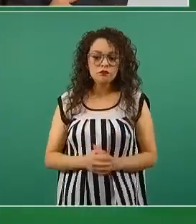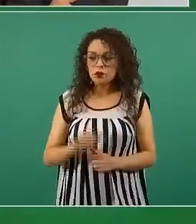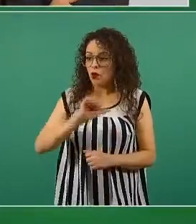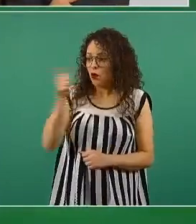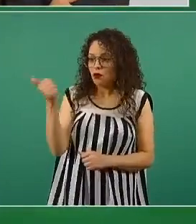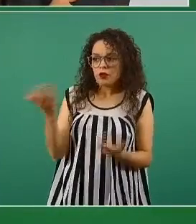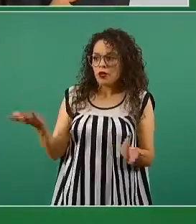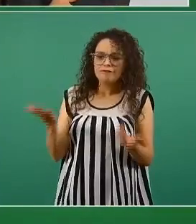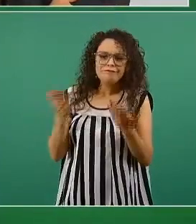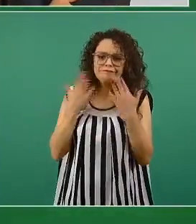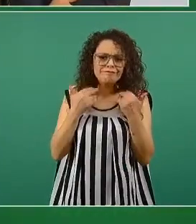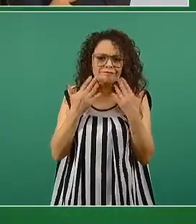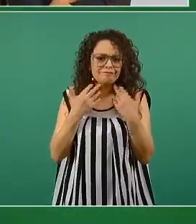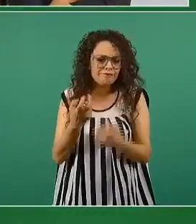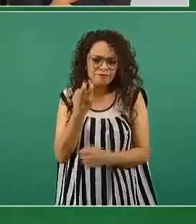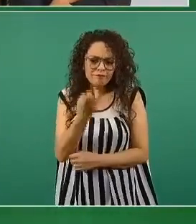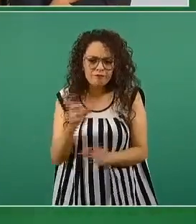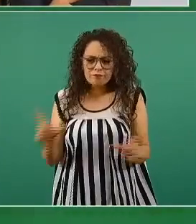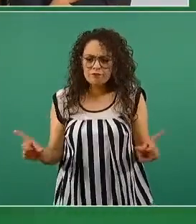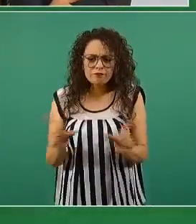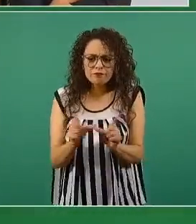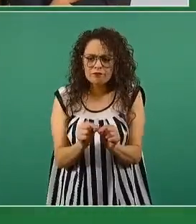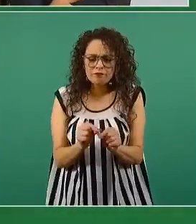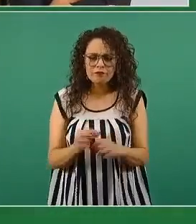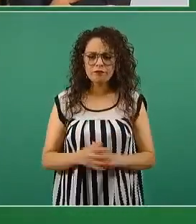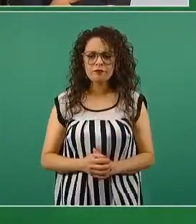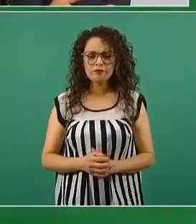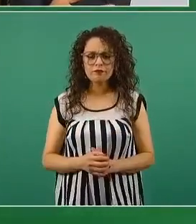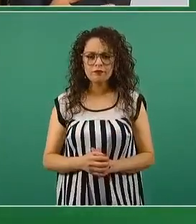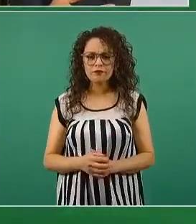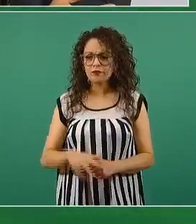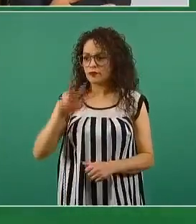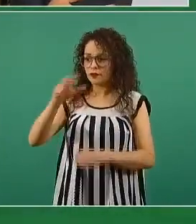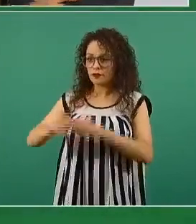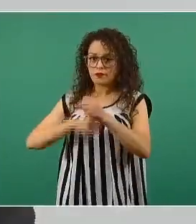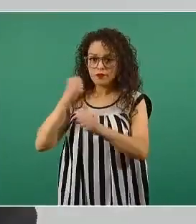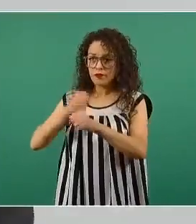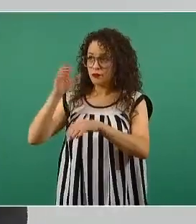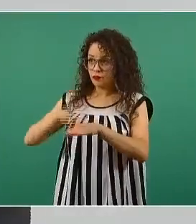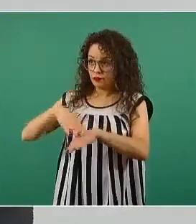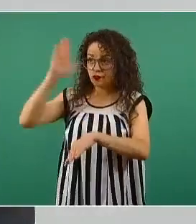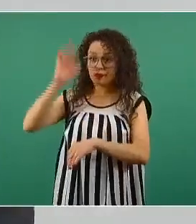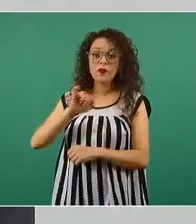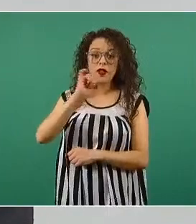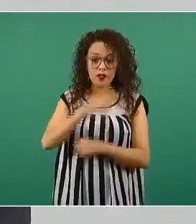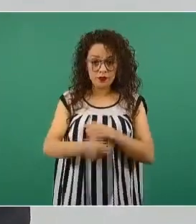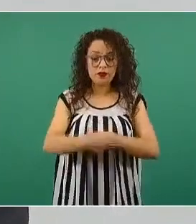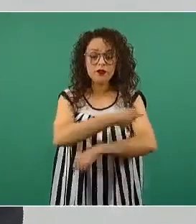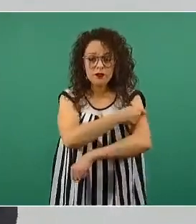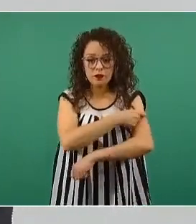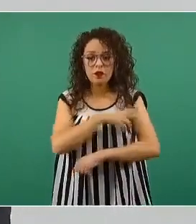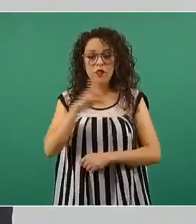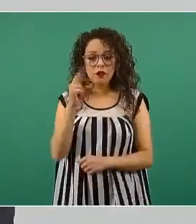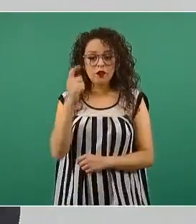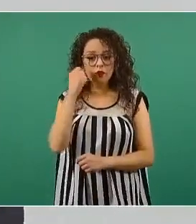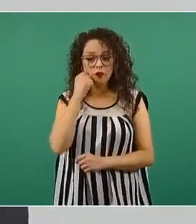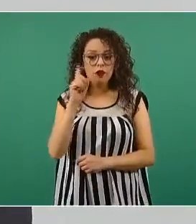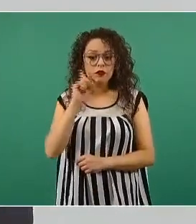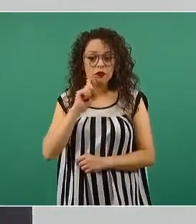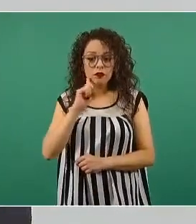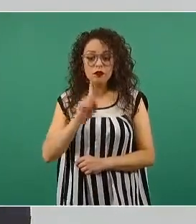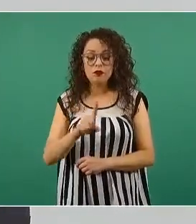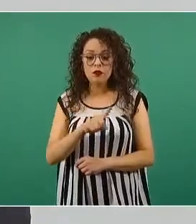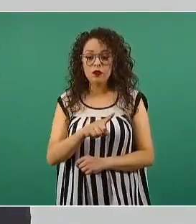encuentro otra. Y creo que incluso la decisión de vacunar a partir de los 18 años, aun cuando las no embarazadas de 18 años no se